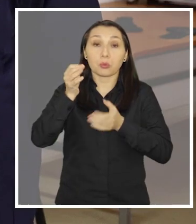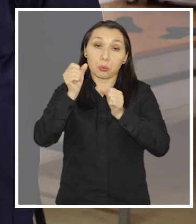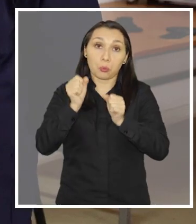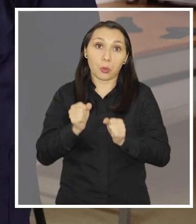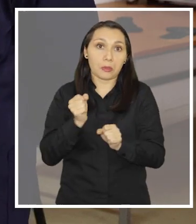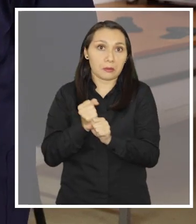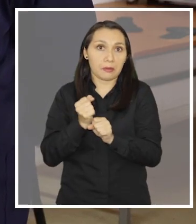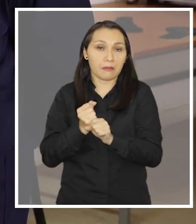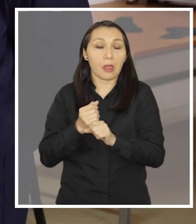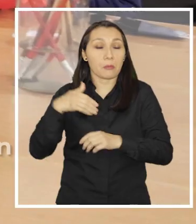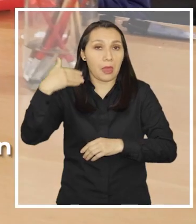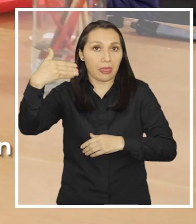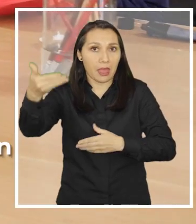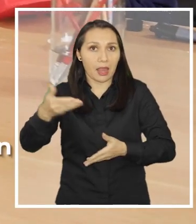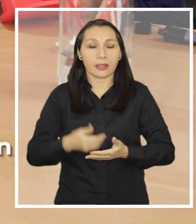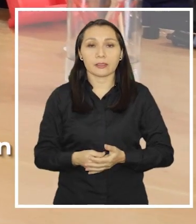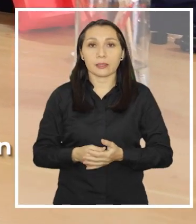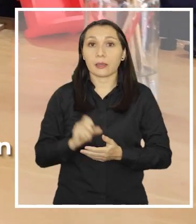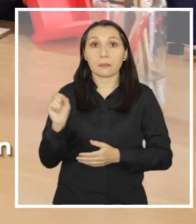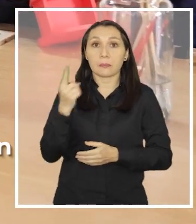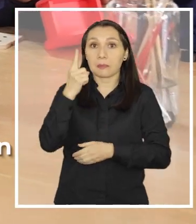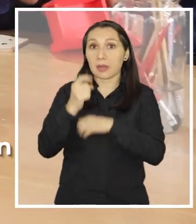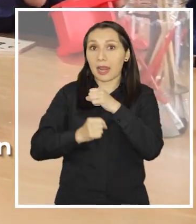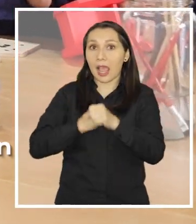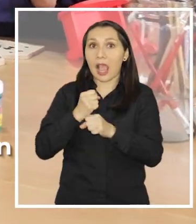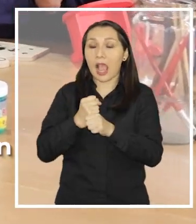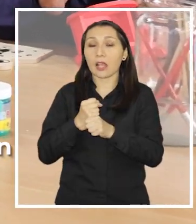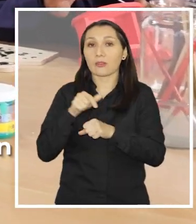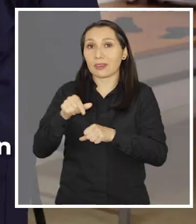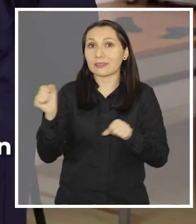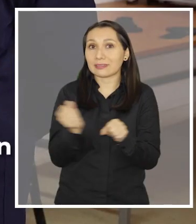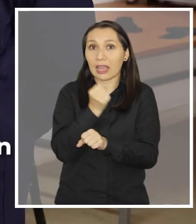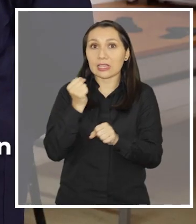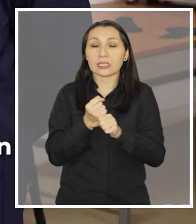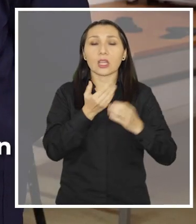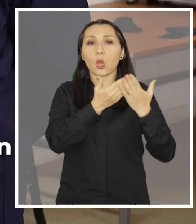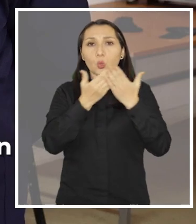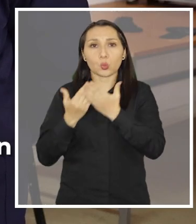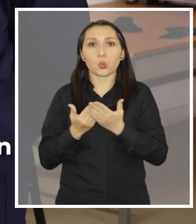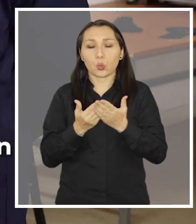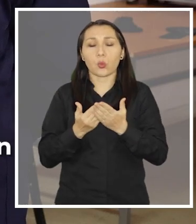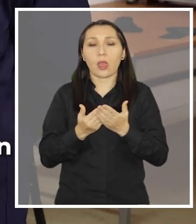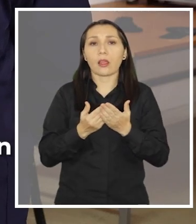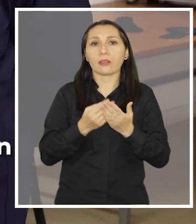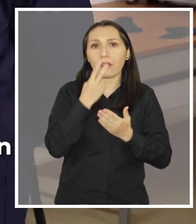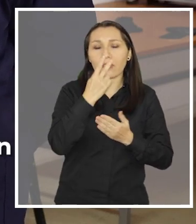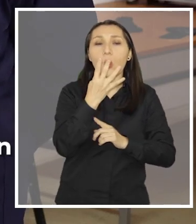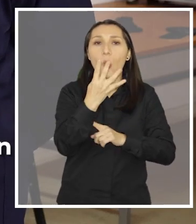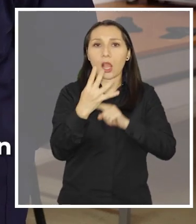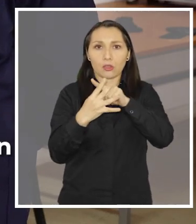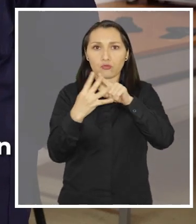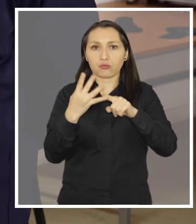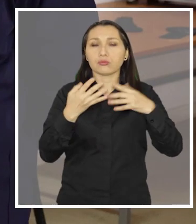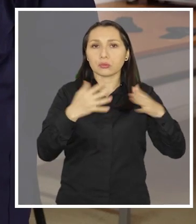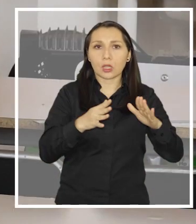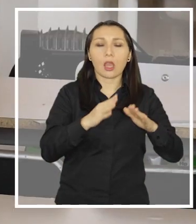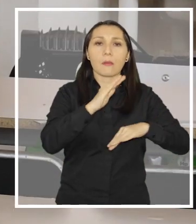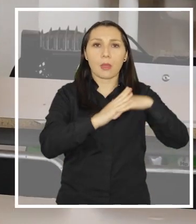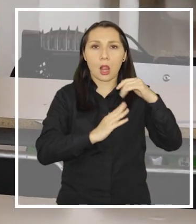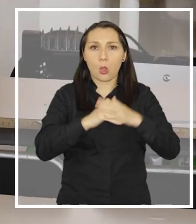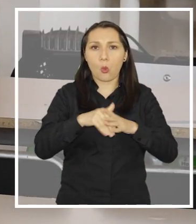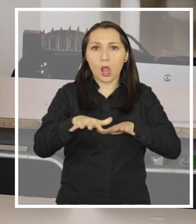que fuera posible más adelante. Y el primer año de estos talleres, los estudiantes pasan por los cuatro talleres, que